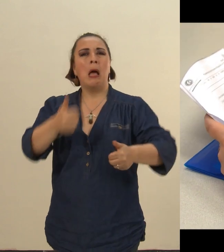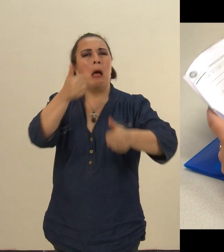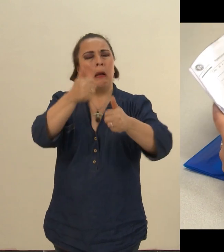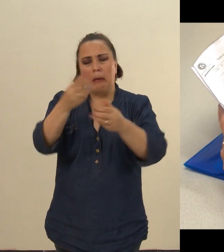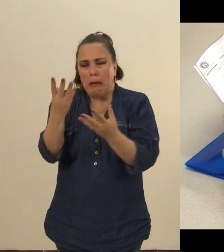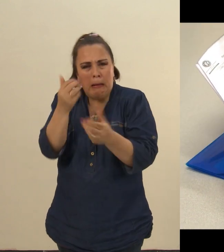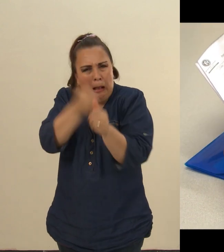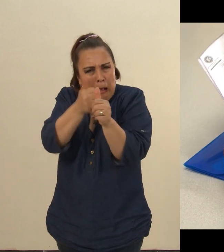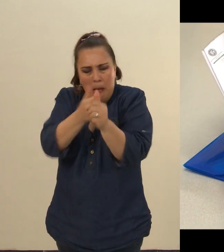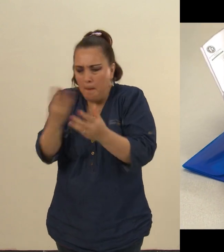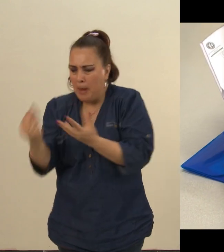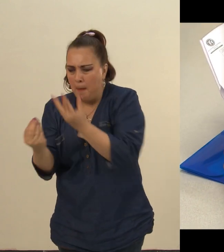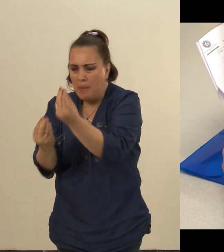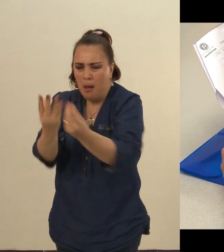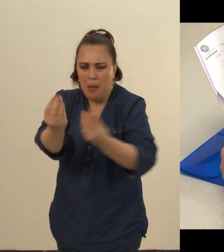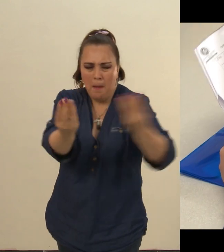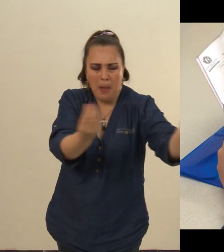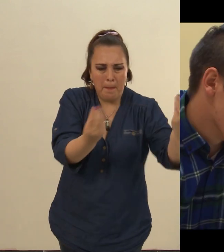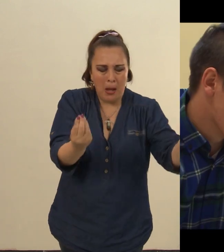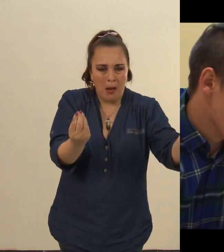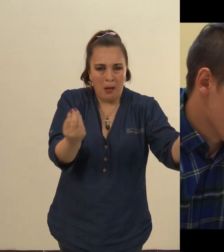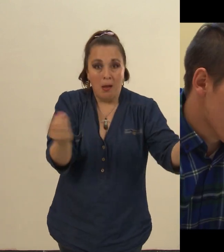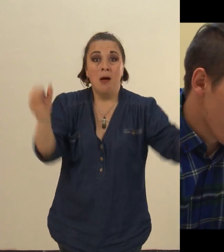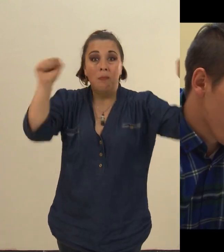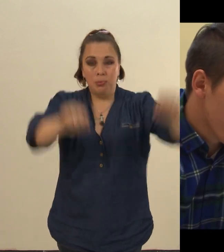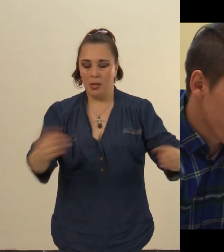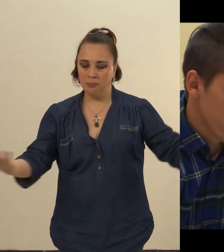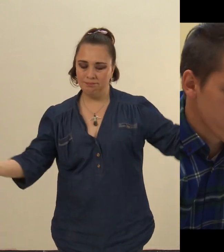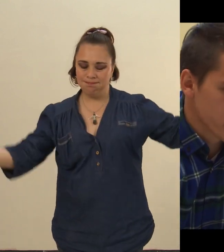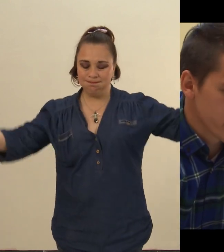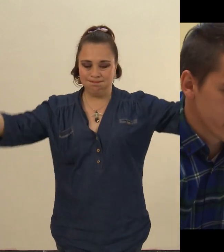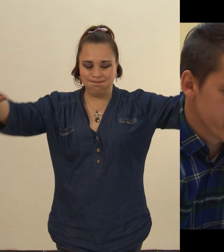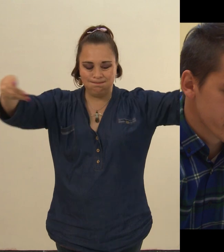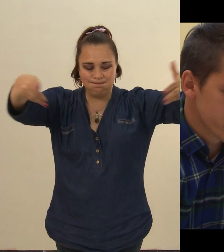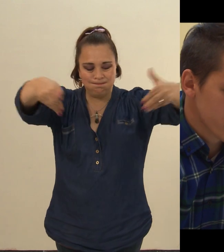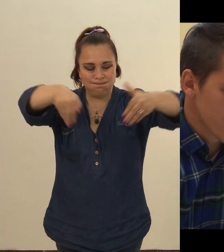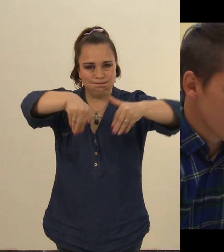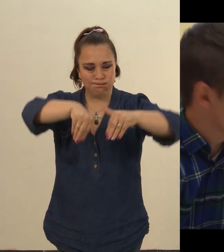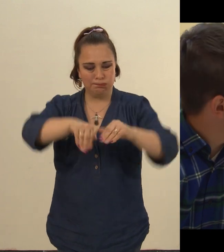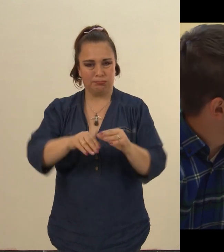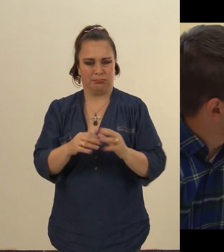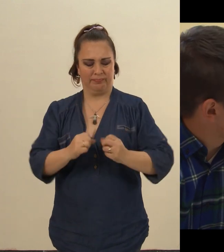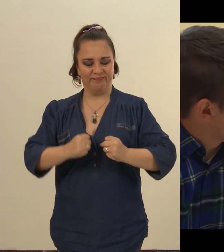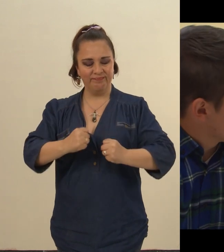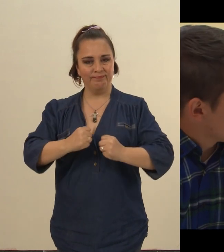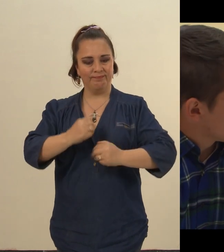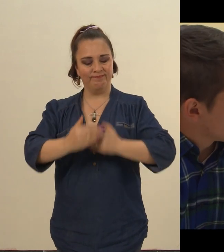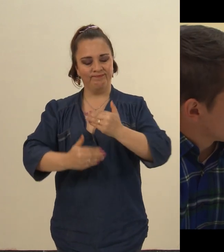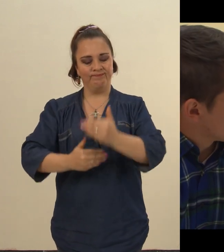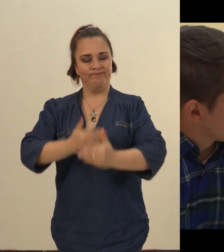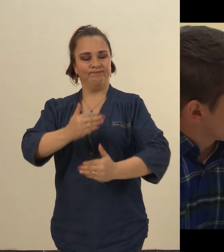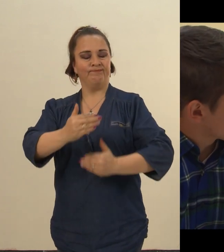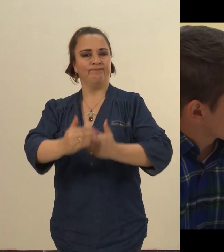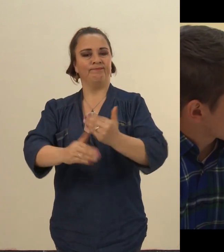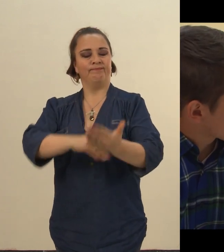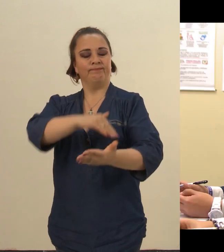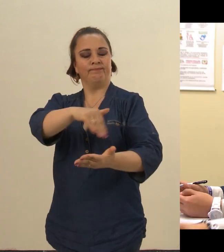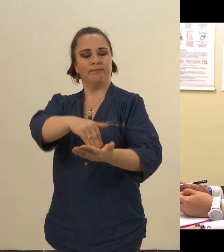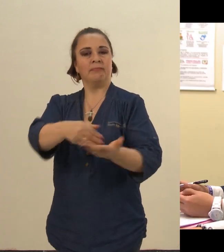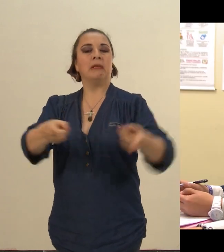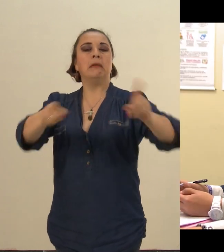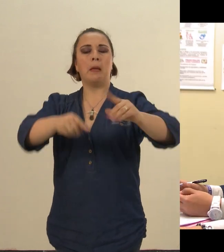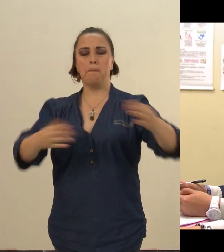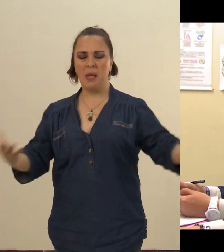y para que cada uno de esos grupos que tenemos pues hagan parte de procesos propios y de